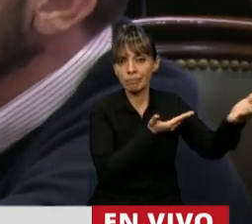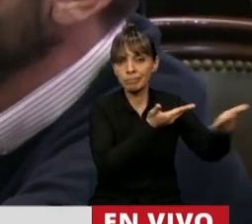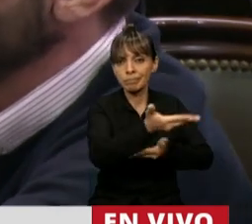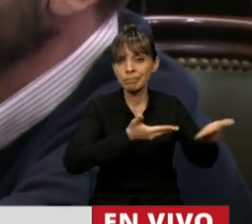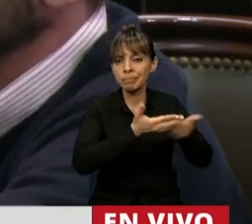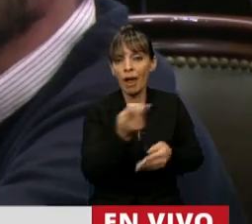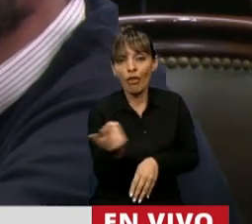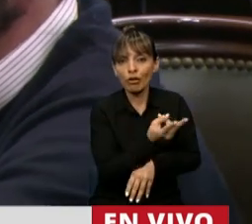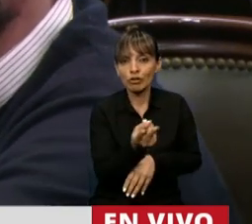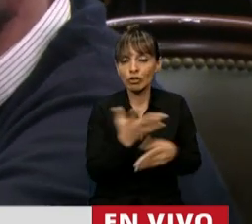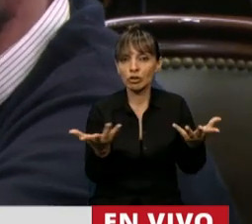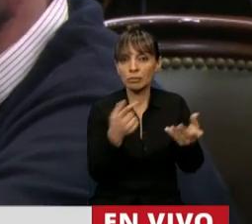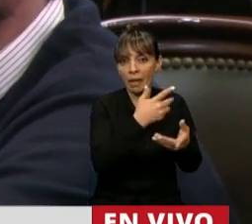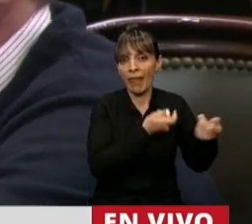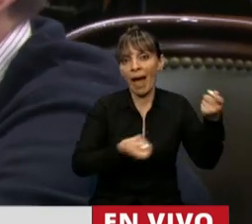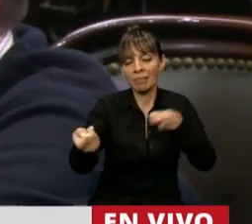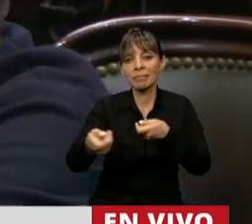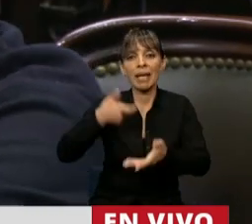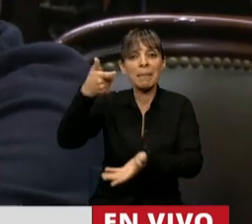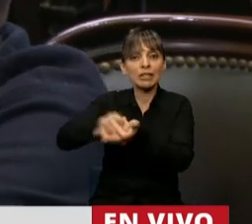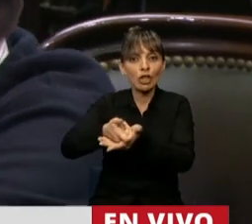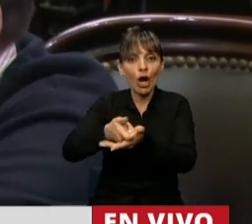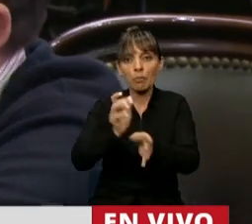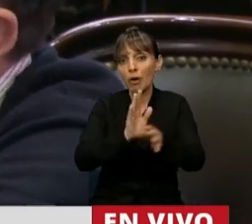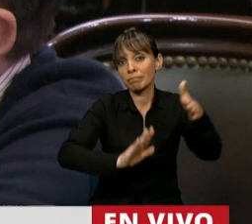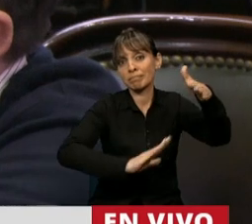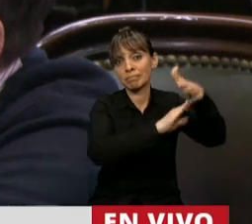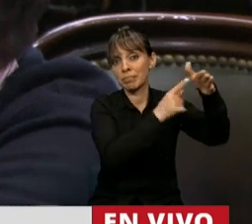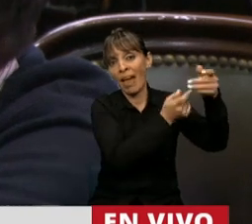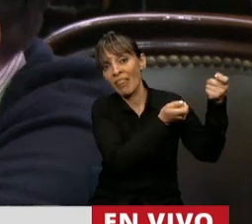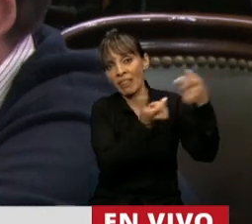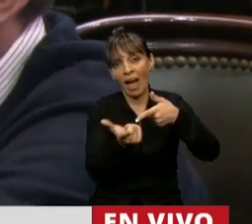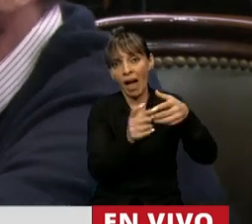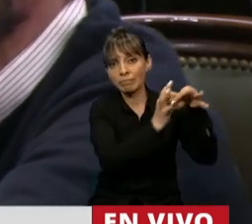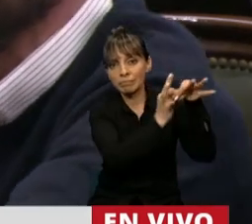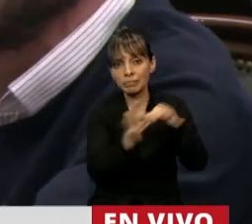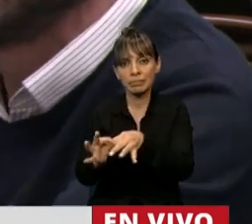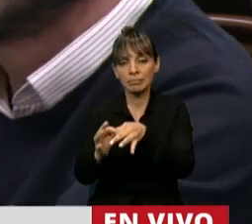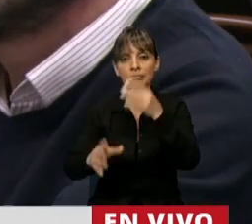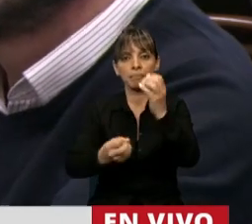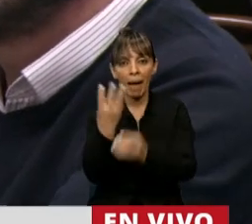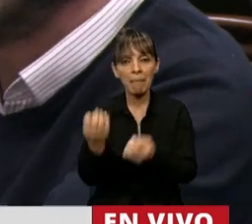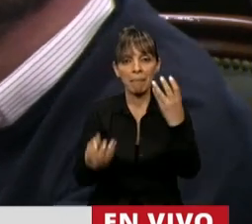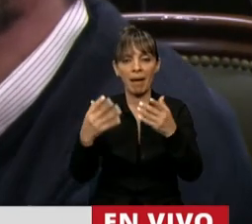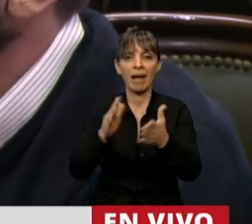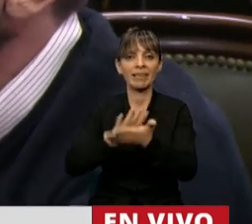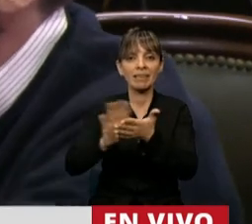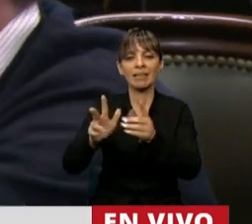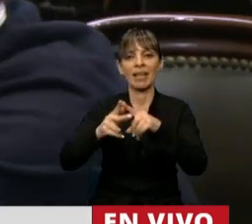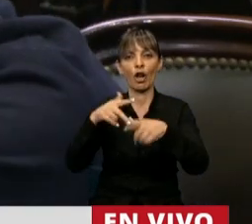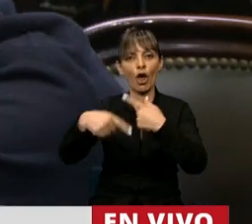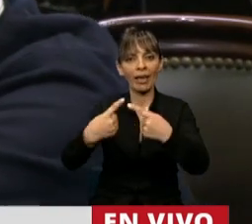con capacidad de inversión. Son la punta de lanza para desarrollar nuevas tecnologías. Las